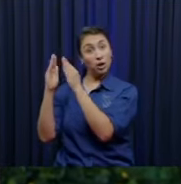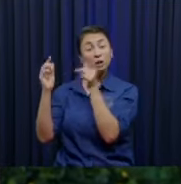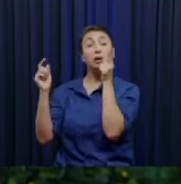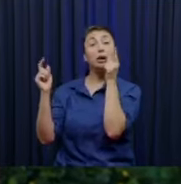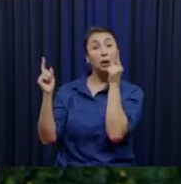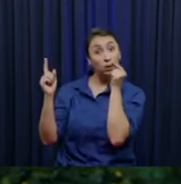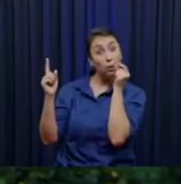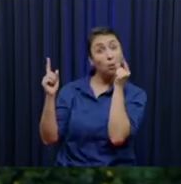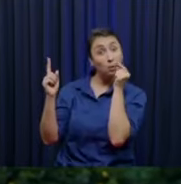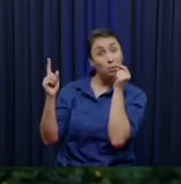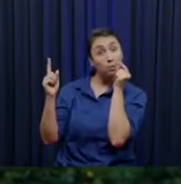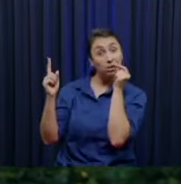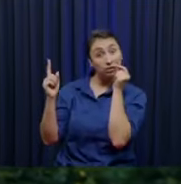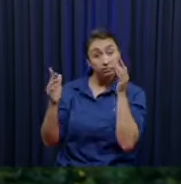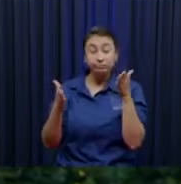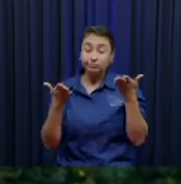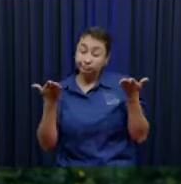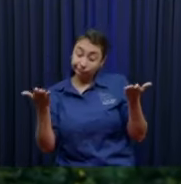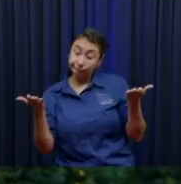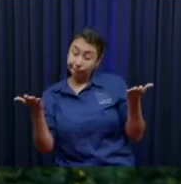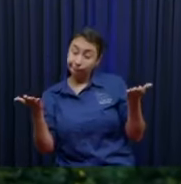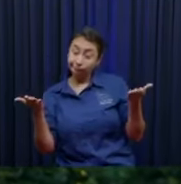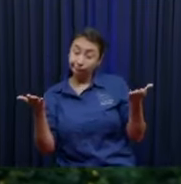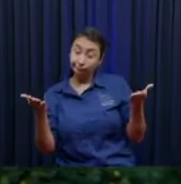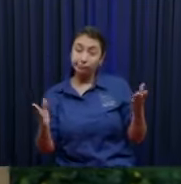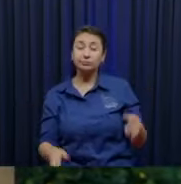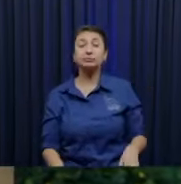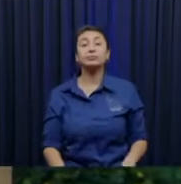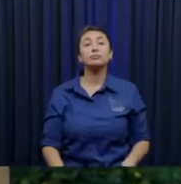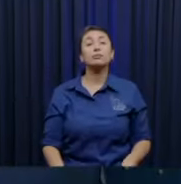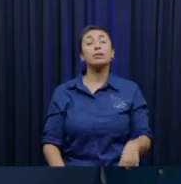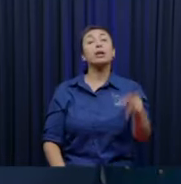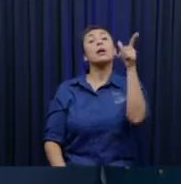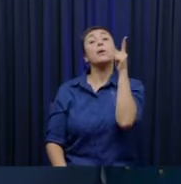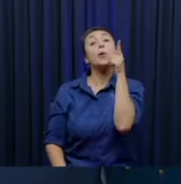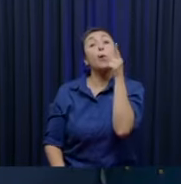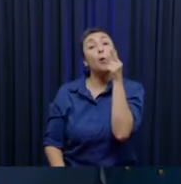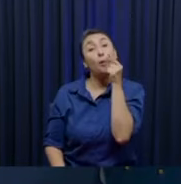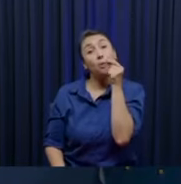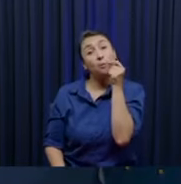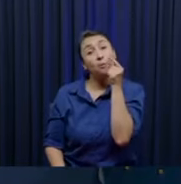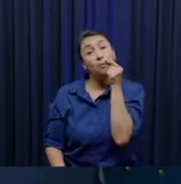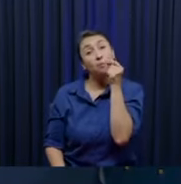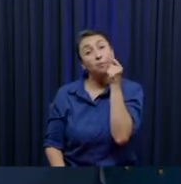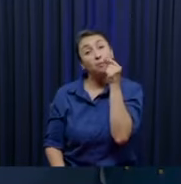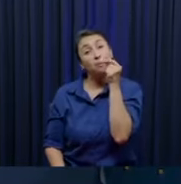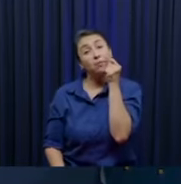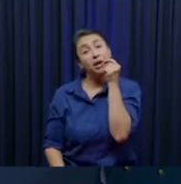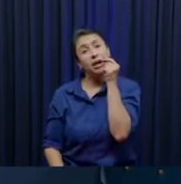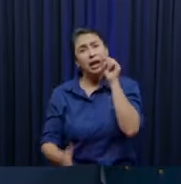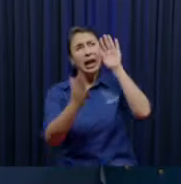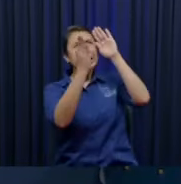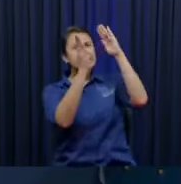primer Adán era sombra del postrer Adán. ¿Quién es el postrer